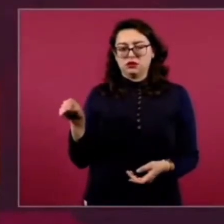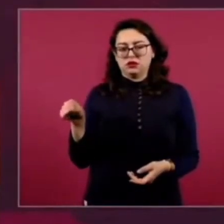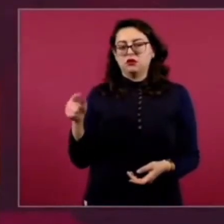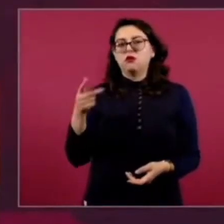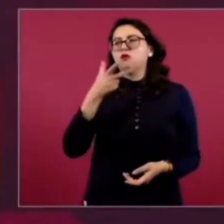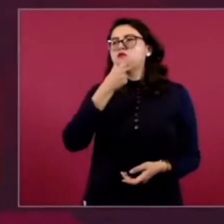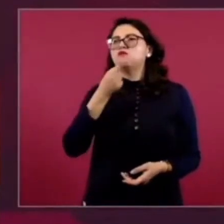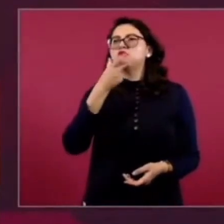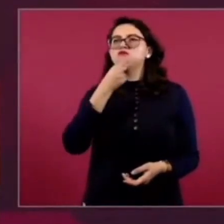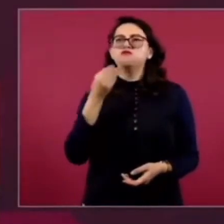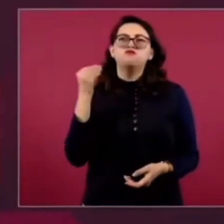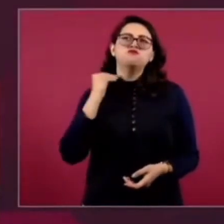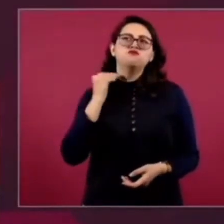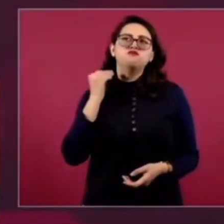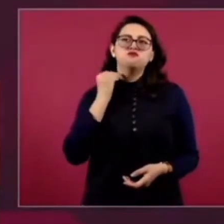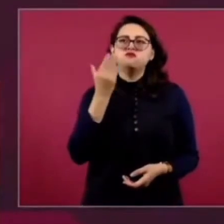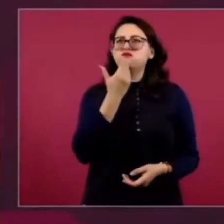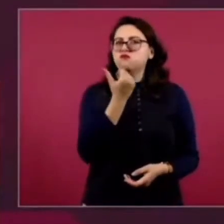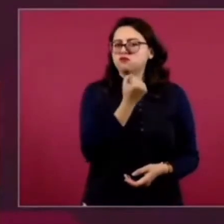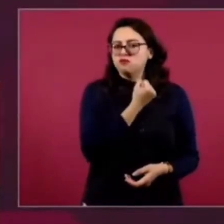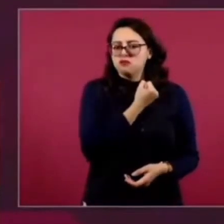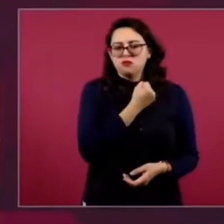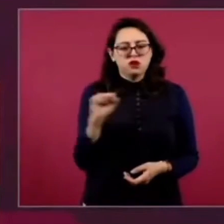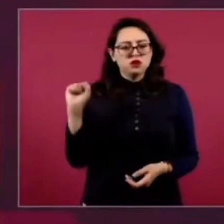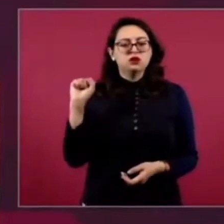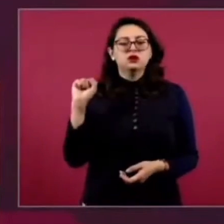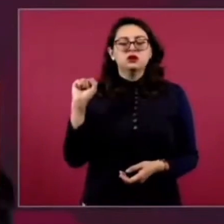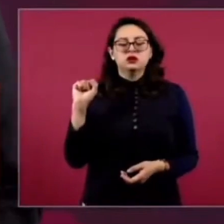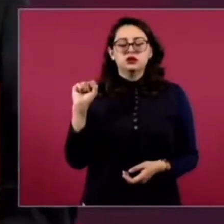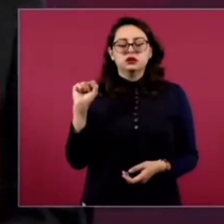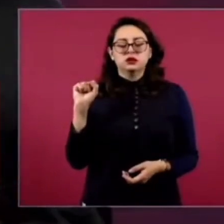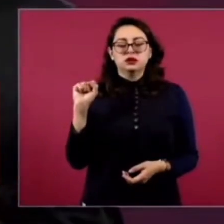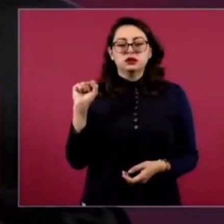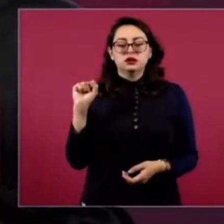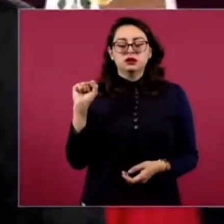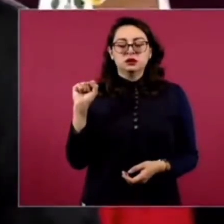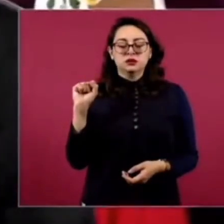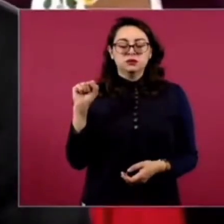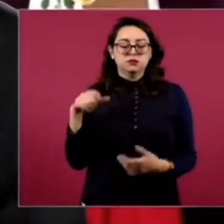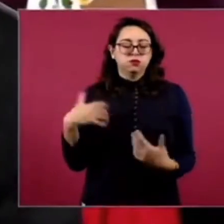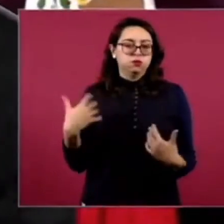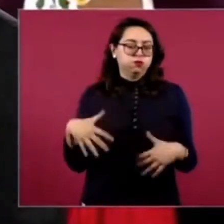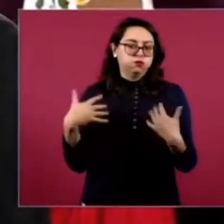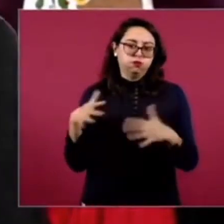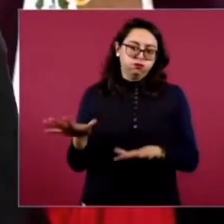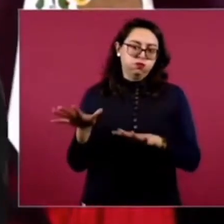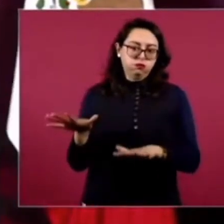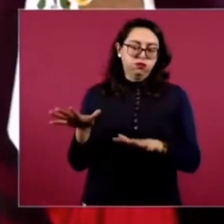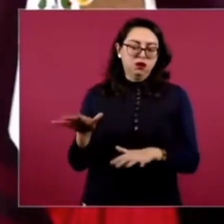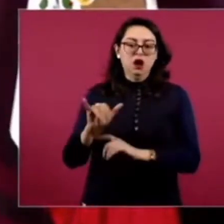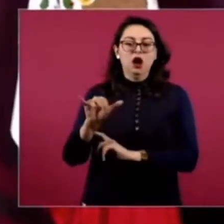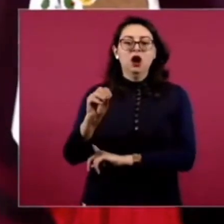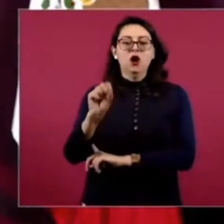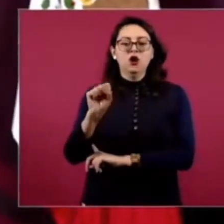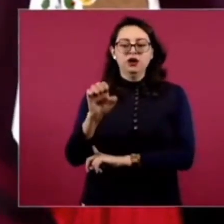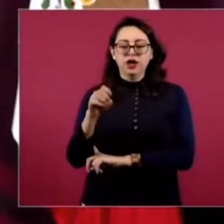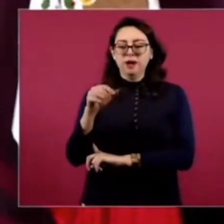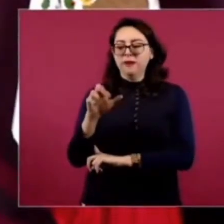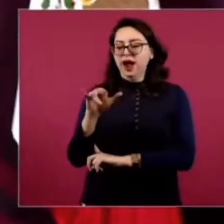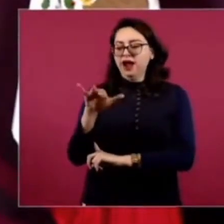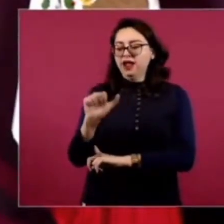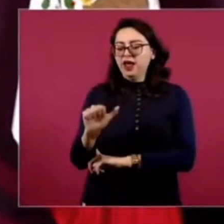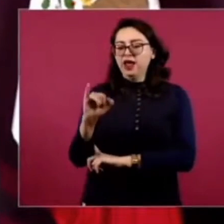un abogado extraordinario, de lo mejor que ha habido en la historia de México. José María